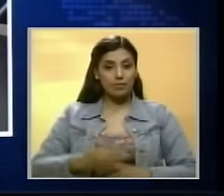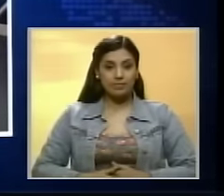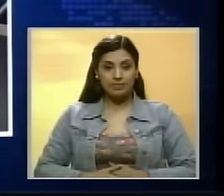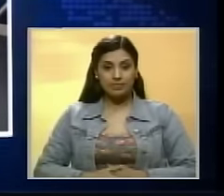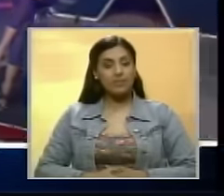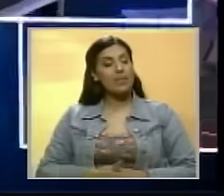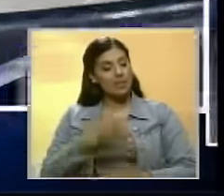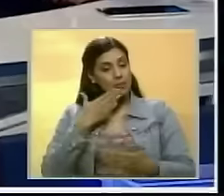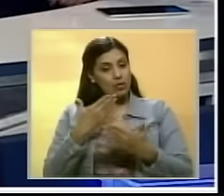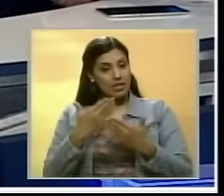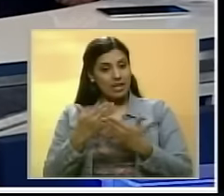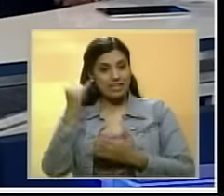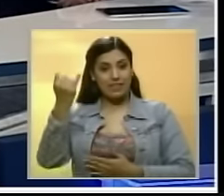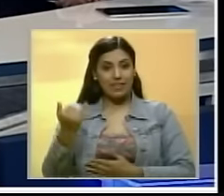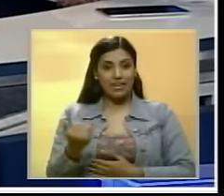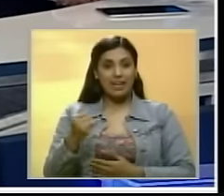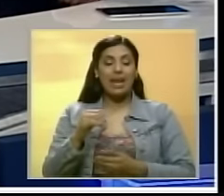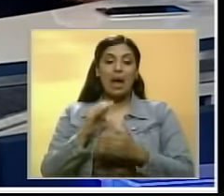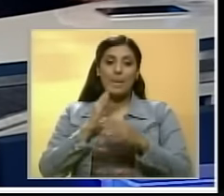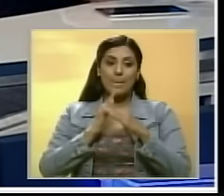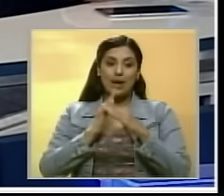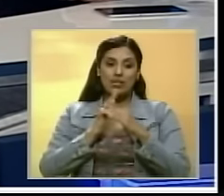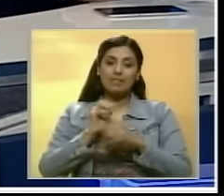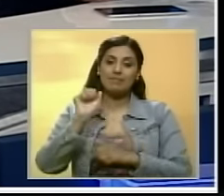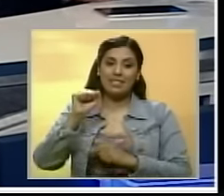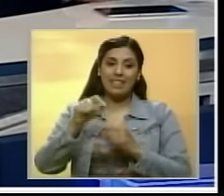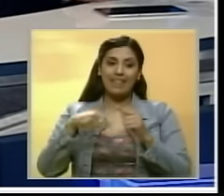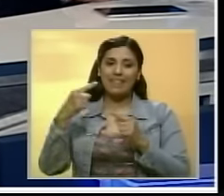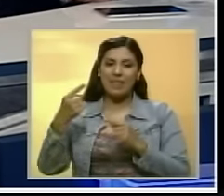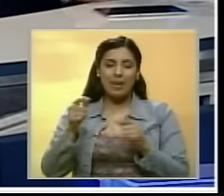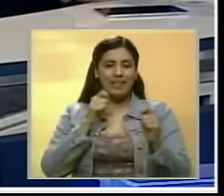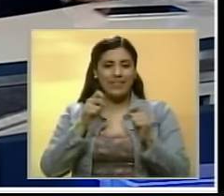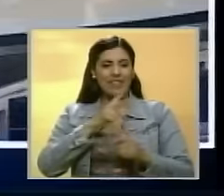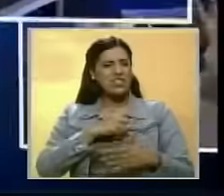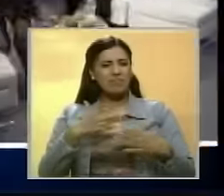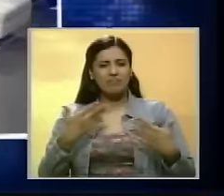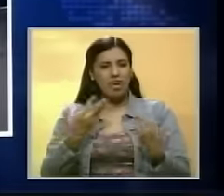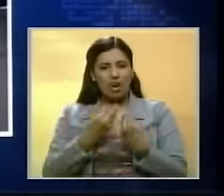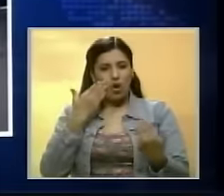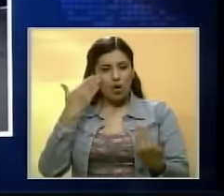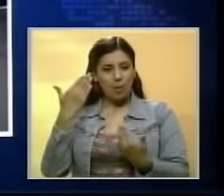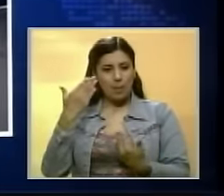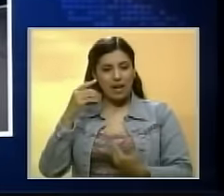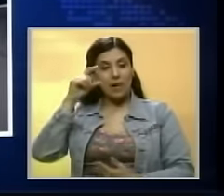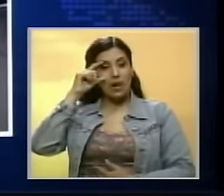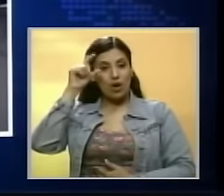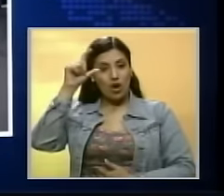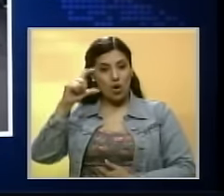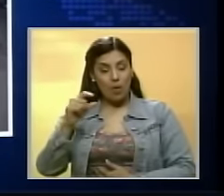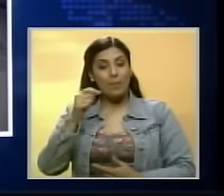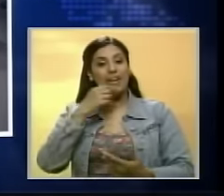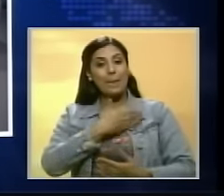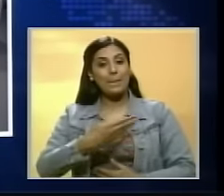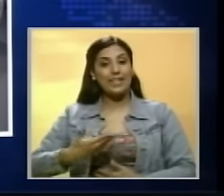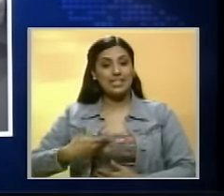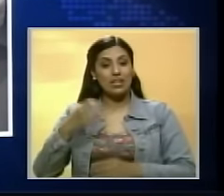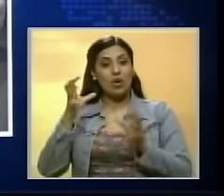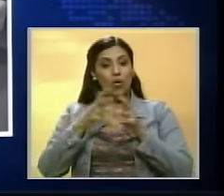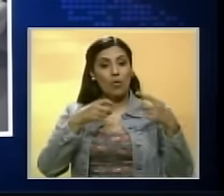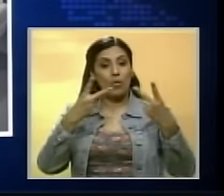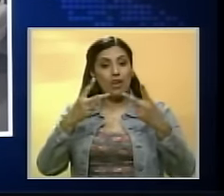estr muchísimas gracias Federica amigos vamos a la pausa Así es al regreso en la entrevista bedición nos acompaña Irán Gaviria presidente del